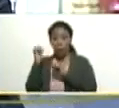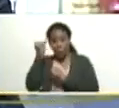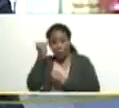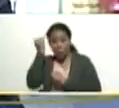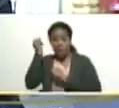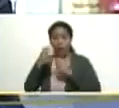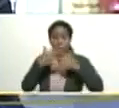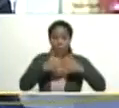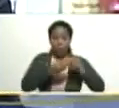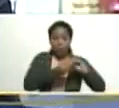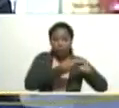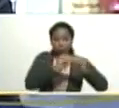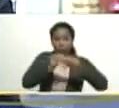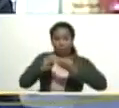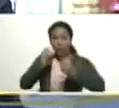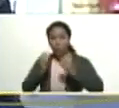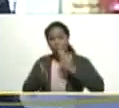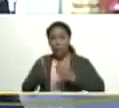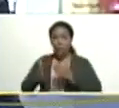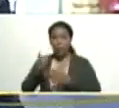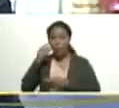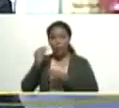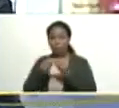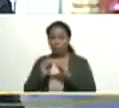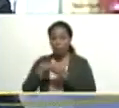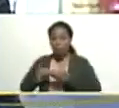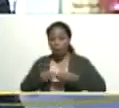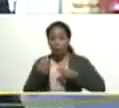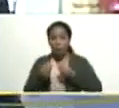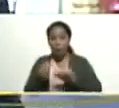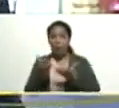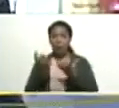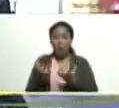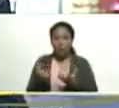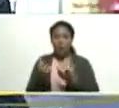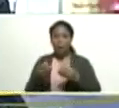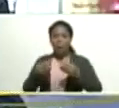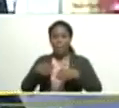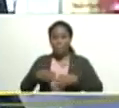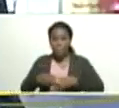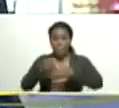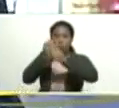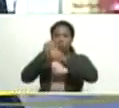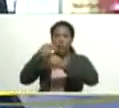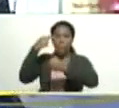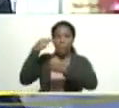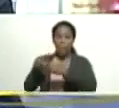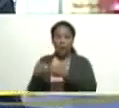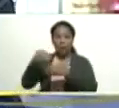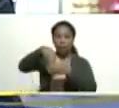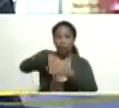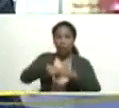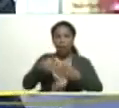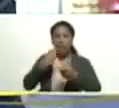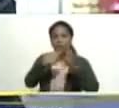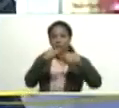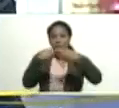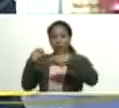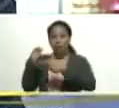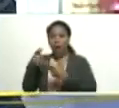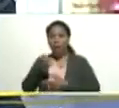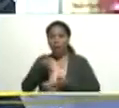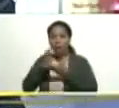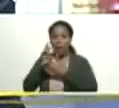máquinas para procesamiento productivo, tanto para el secado, el empaquetado y la disposición de cada uno de estos rubros. Y esto se está haciendo